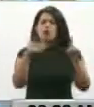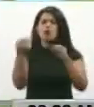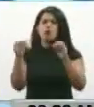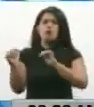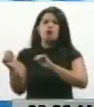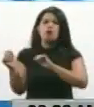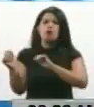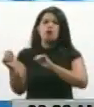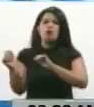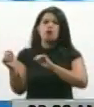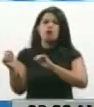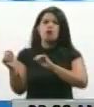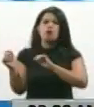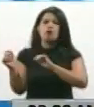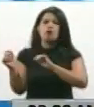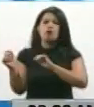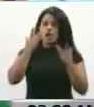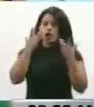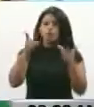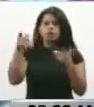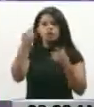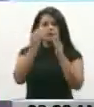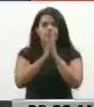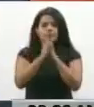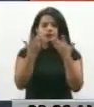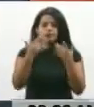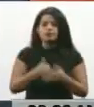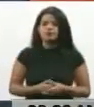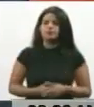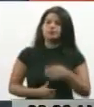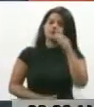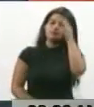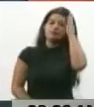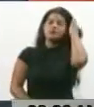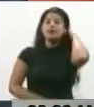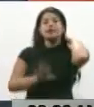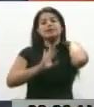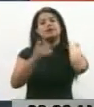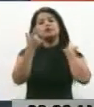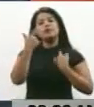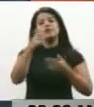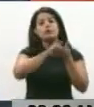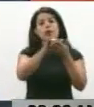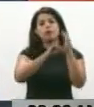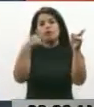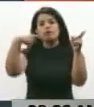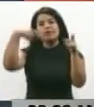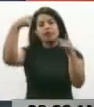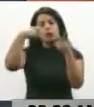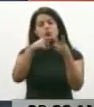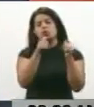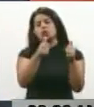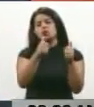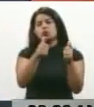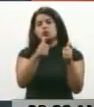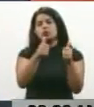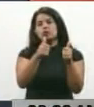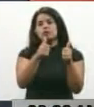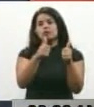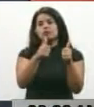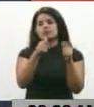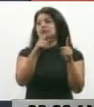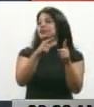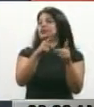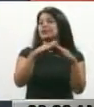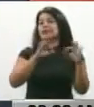romper? ¿Cuáles son las expectativas que tienen? Yo tenía mucho miedo, sobre todo, de la actuación de Nueva York, en el Carnegie Hall, que es uno de los